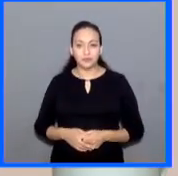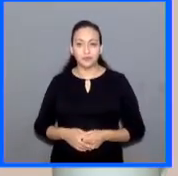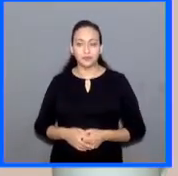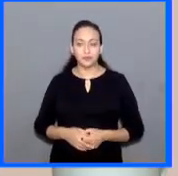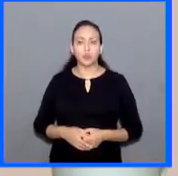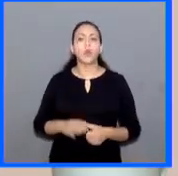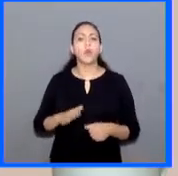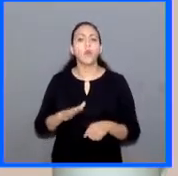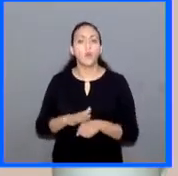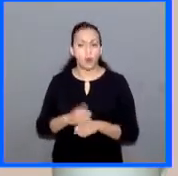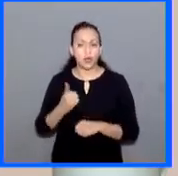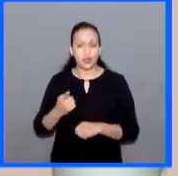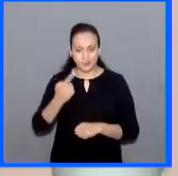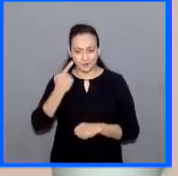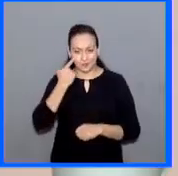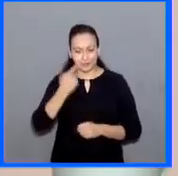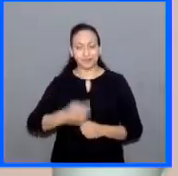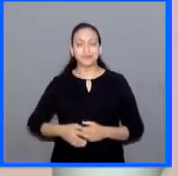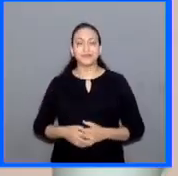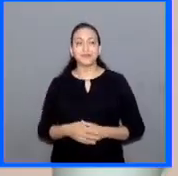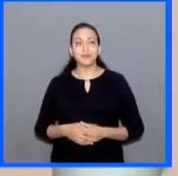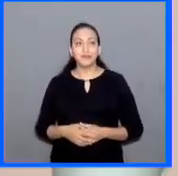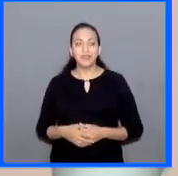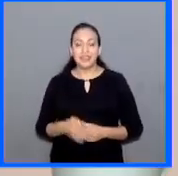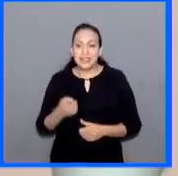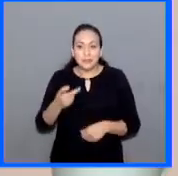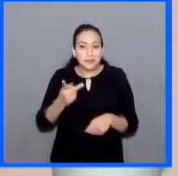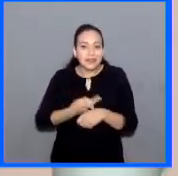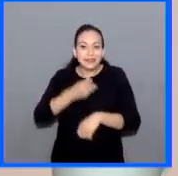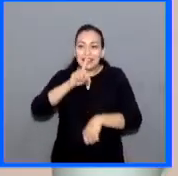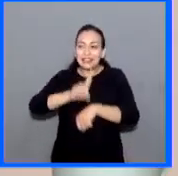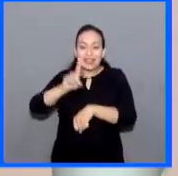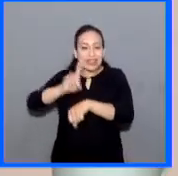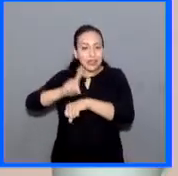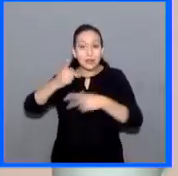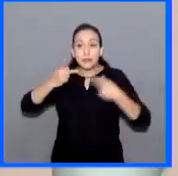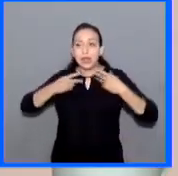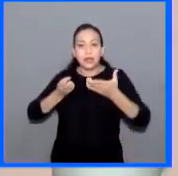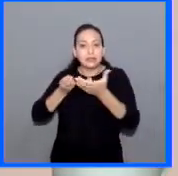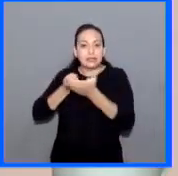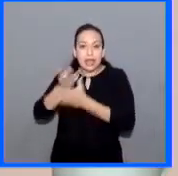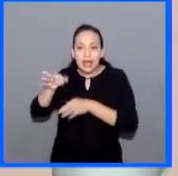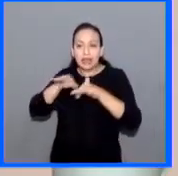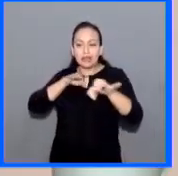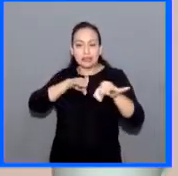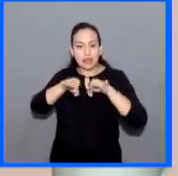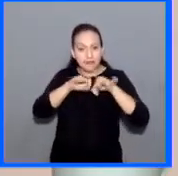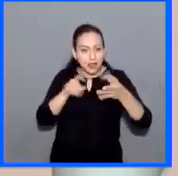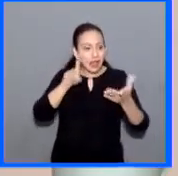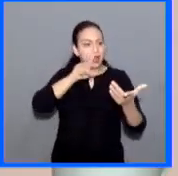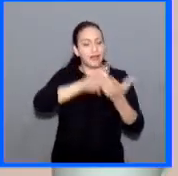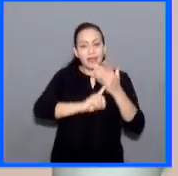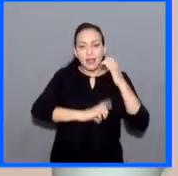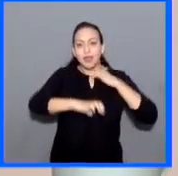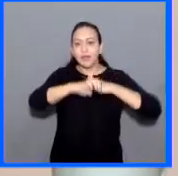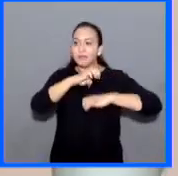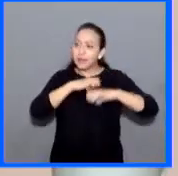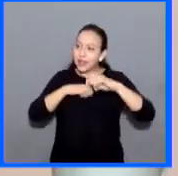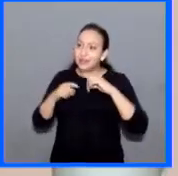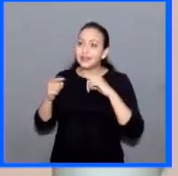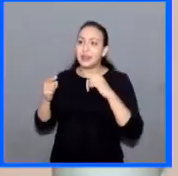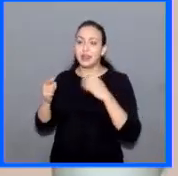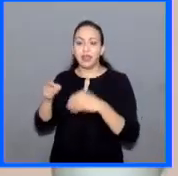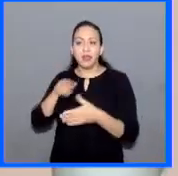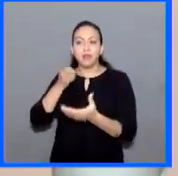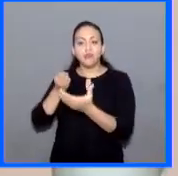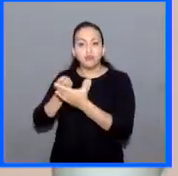porque pues es el día a día y la regulación de carácter normativo pues es muy limitada. Digo,